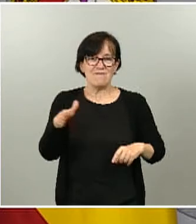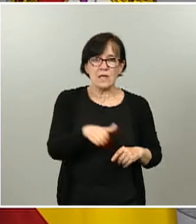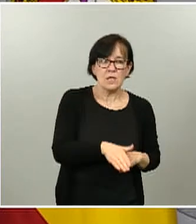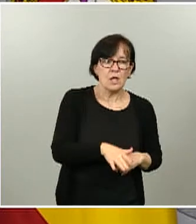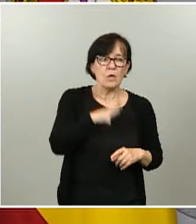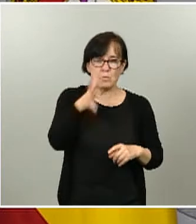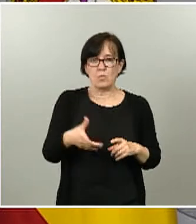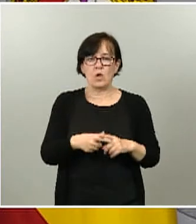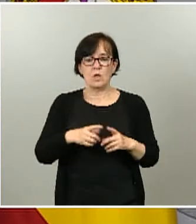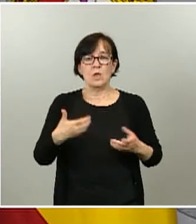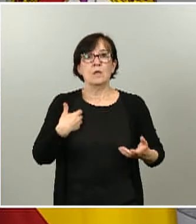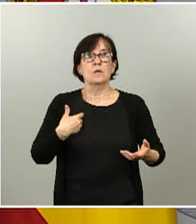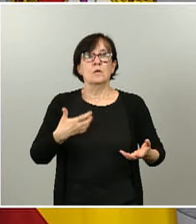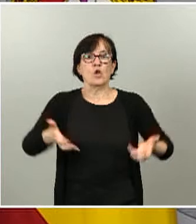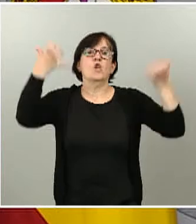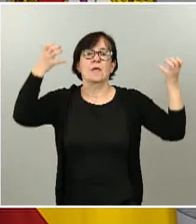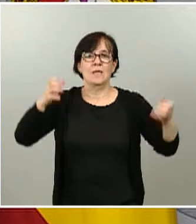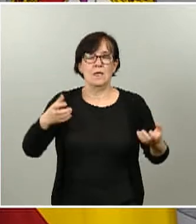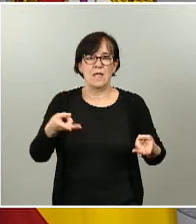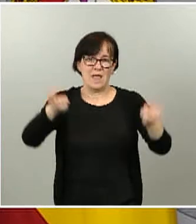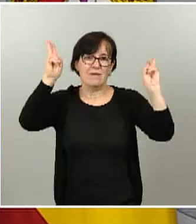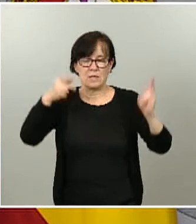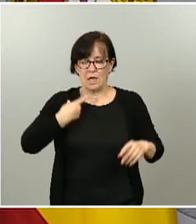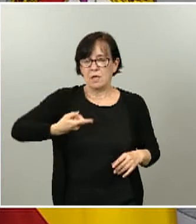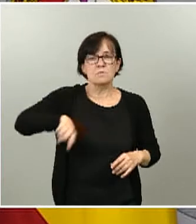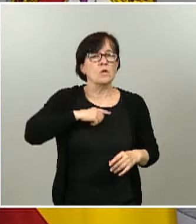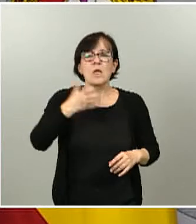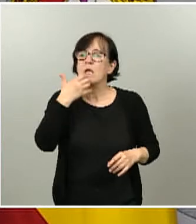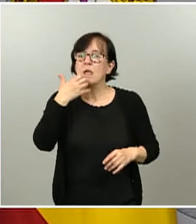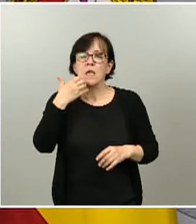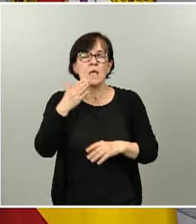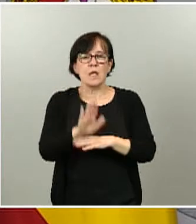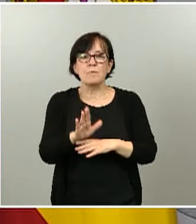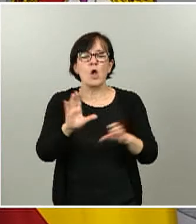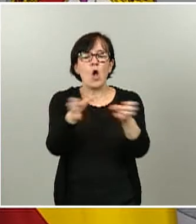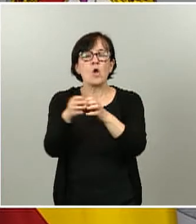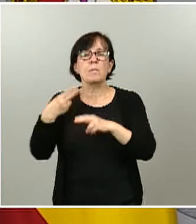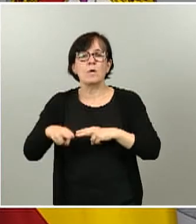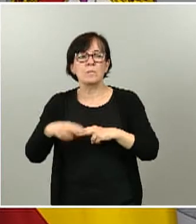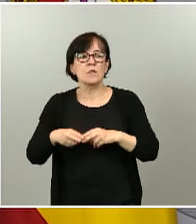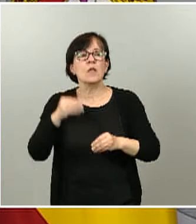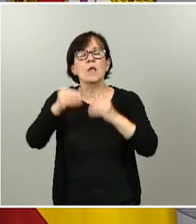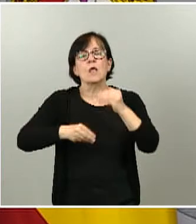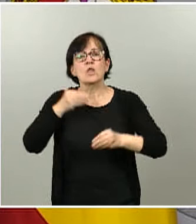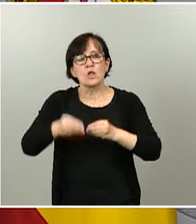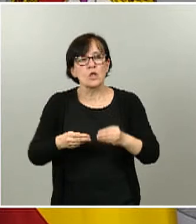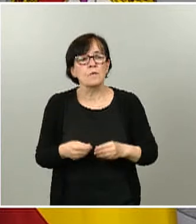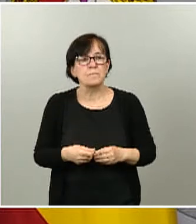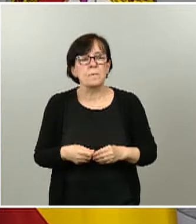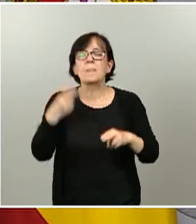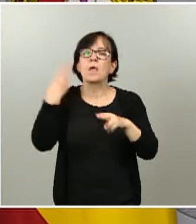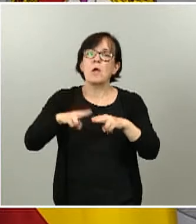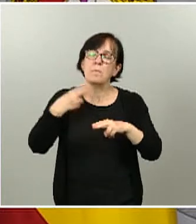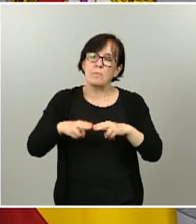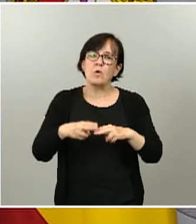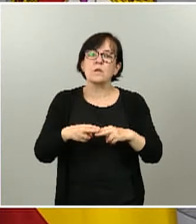de la libertad. Por tanto, creo que somos un ejemplo como formaciones políticas de lo que hace la política cuando quiere y